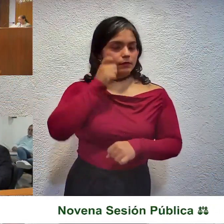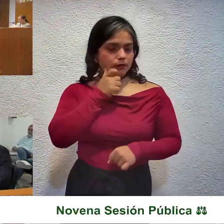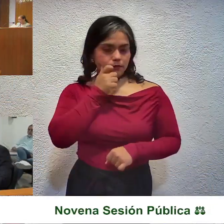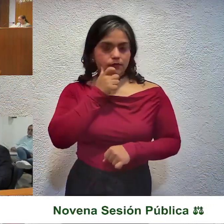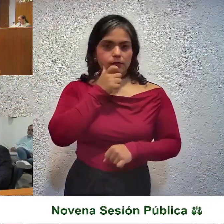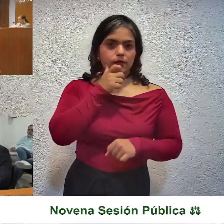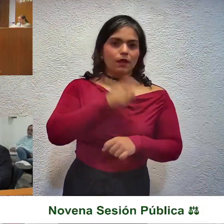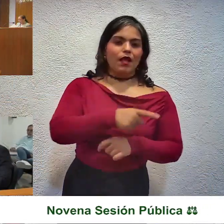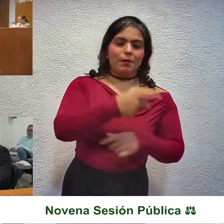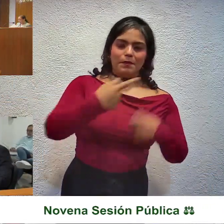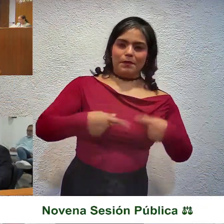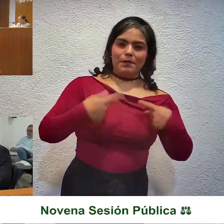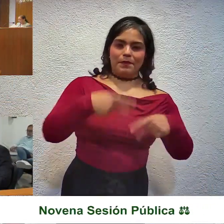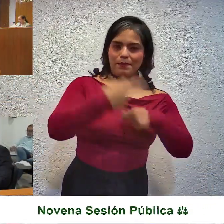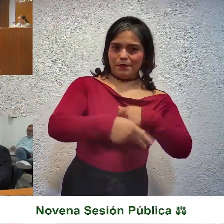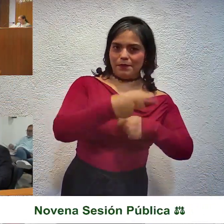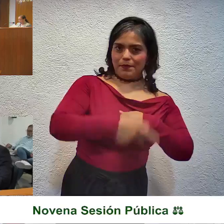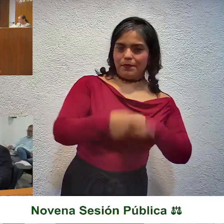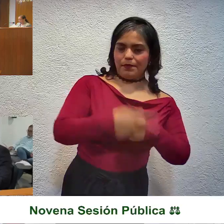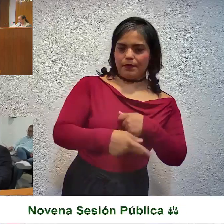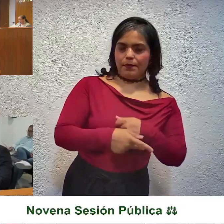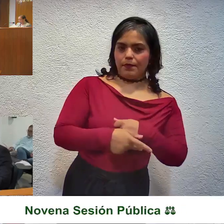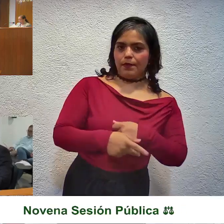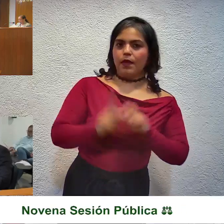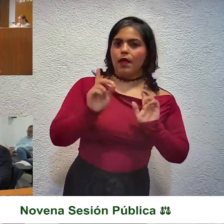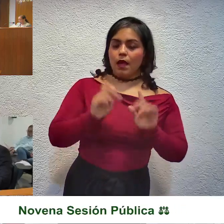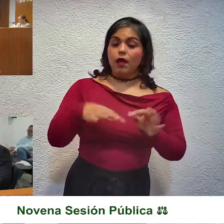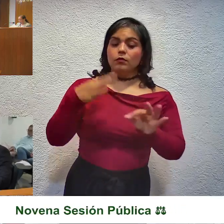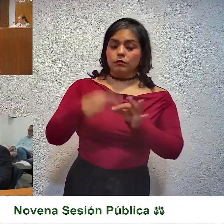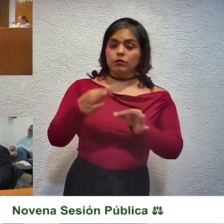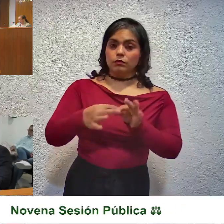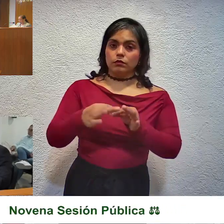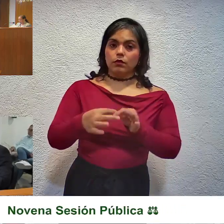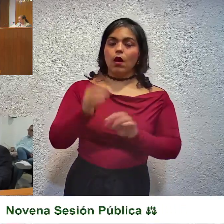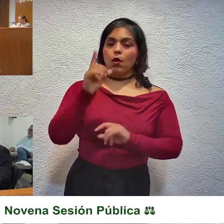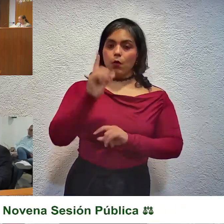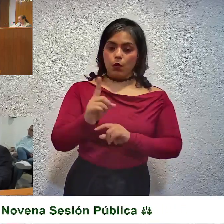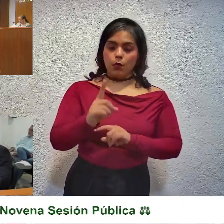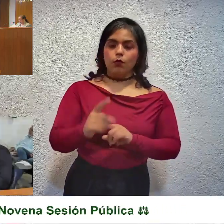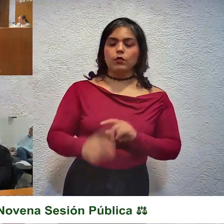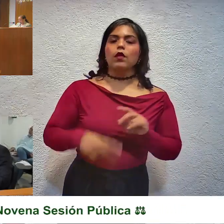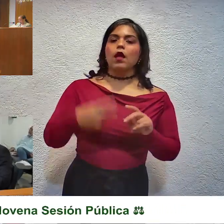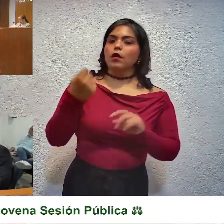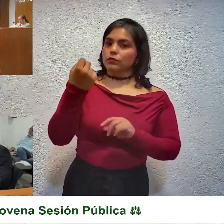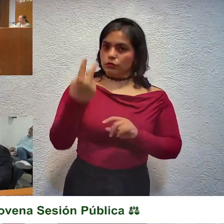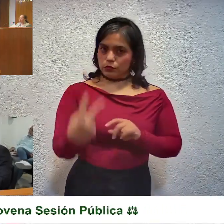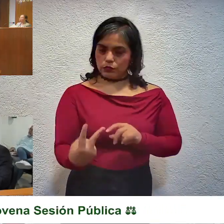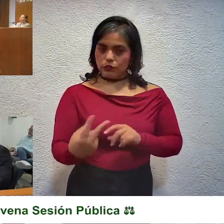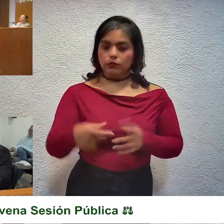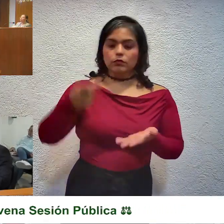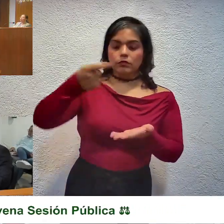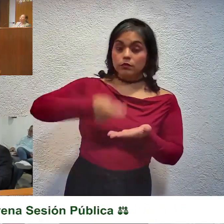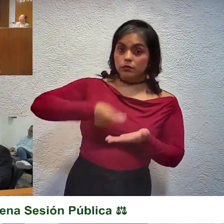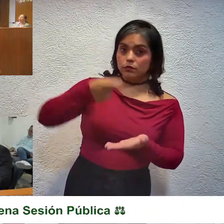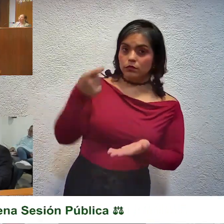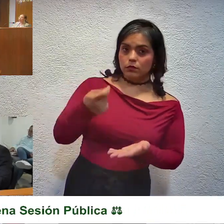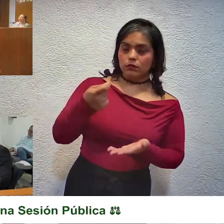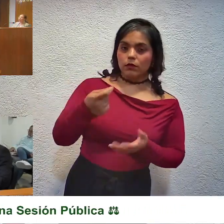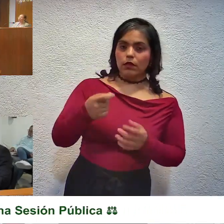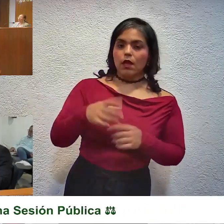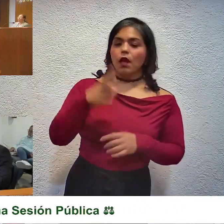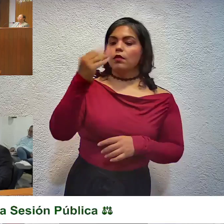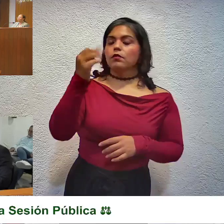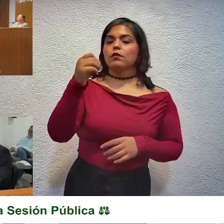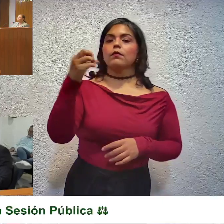por cuanto hace al efecto 1 y cumplida parcialmente referente al efecto 2 la sentencia incidental de 9 de octubre